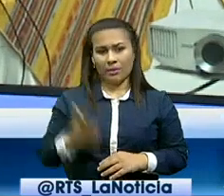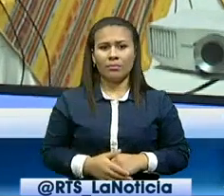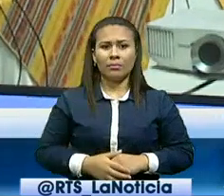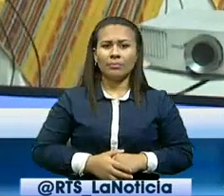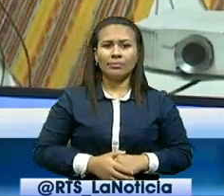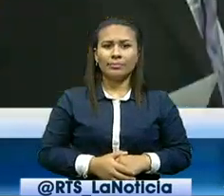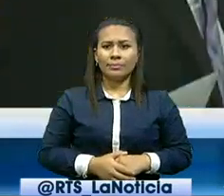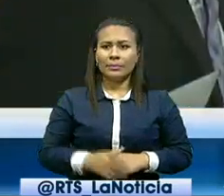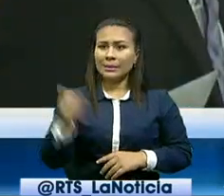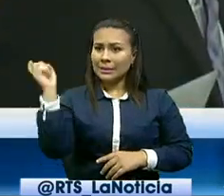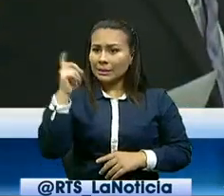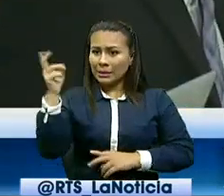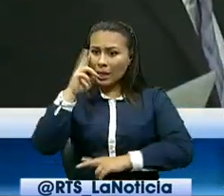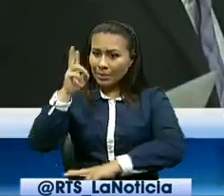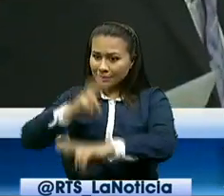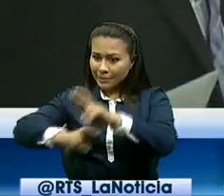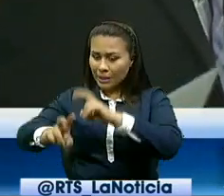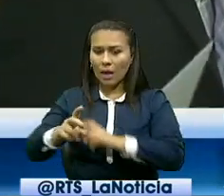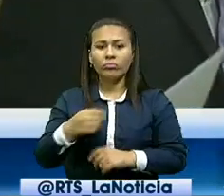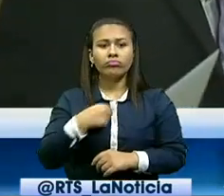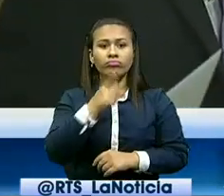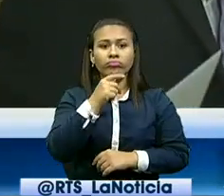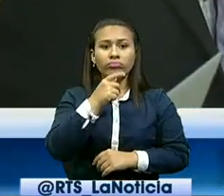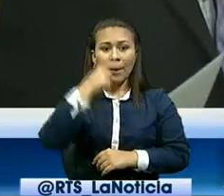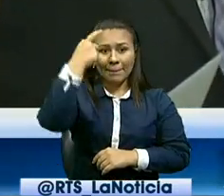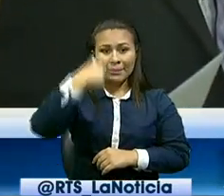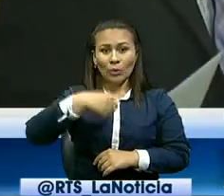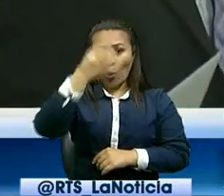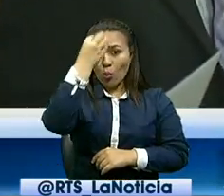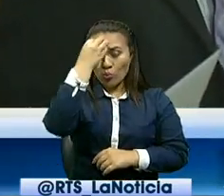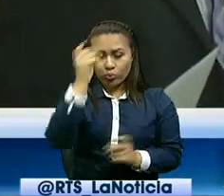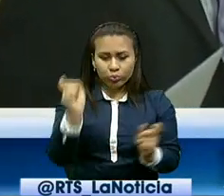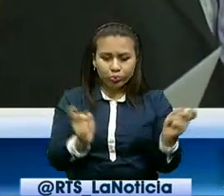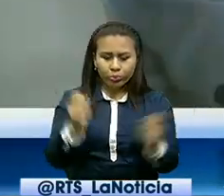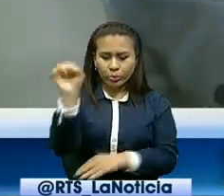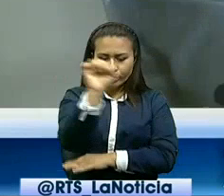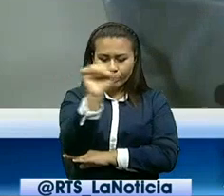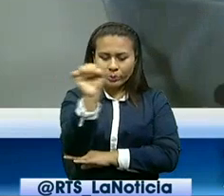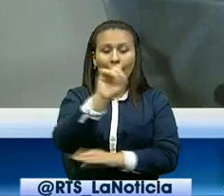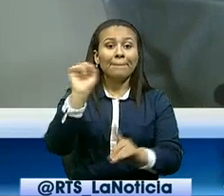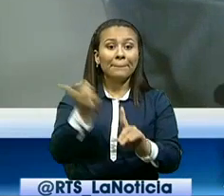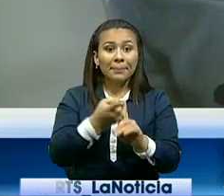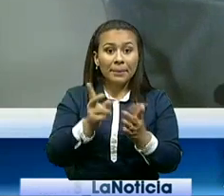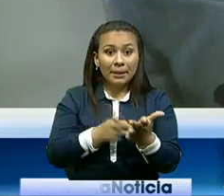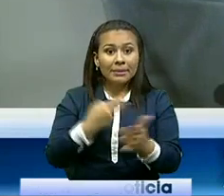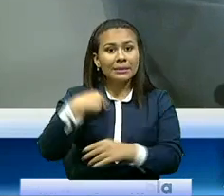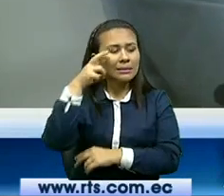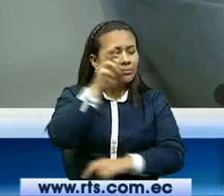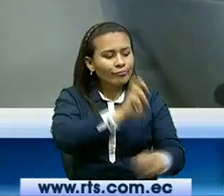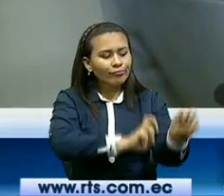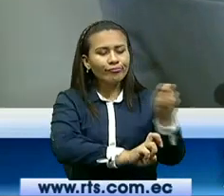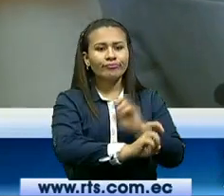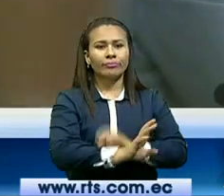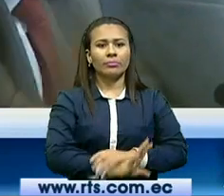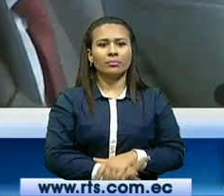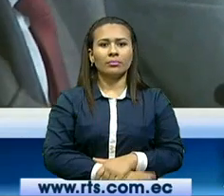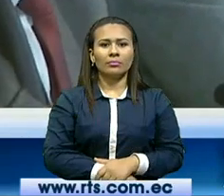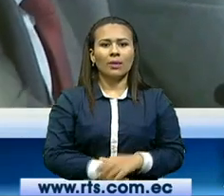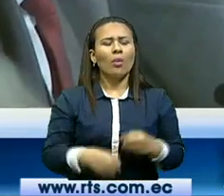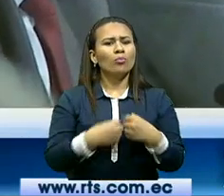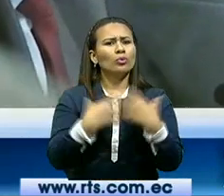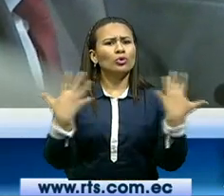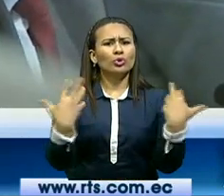debe revisar, retomar el curso de conducción para quienes saquen por primera vez la licencia. También los grandes